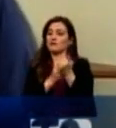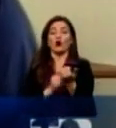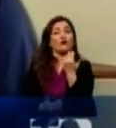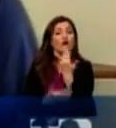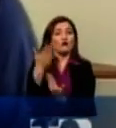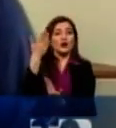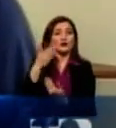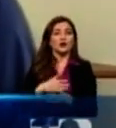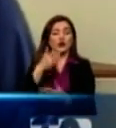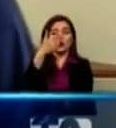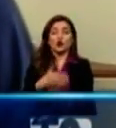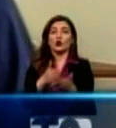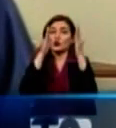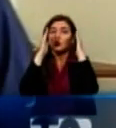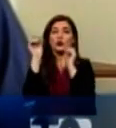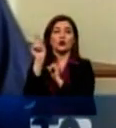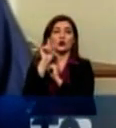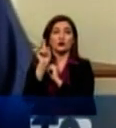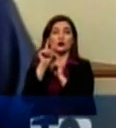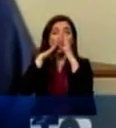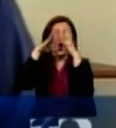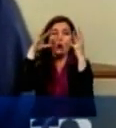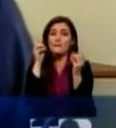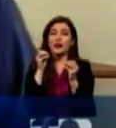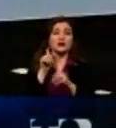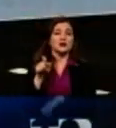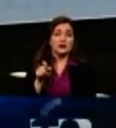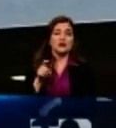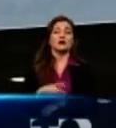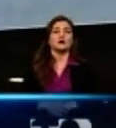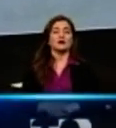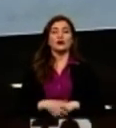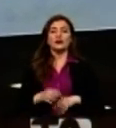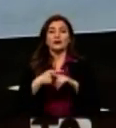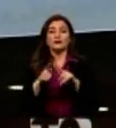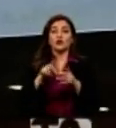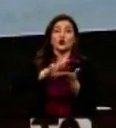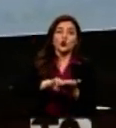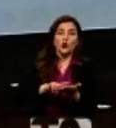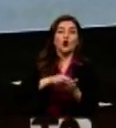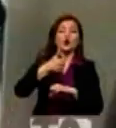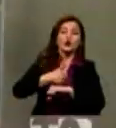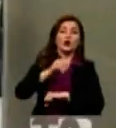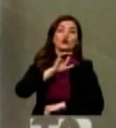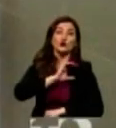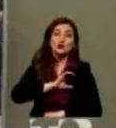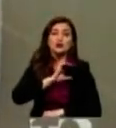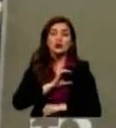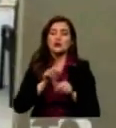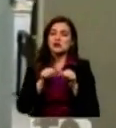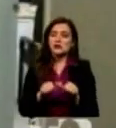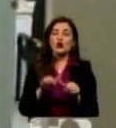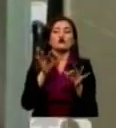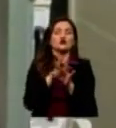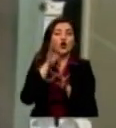facilidades. No vamos a suspender la atención, entendemos la necesidad que hay allí. Han sido varias las reuniones que las autoridades municipales han mantenido